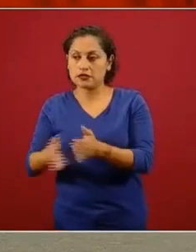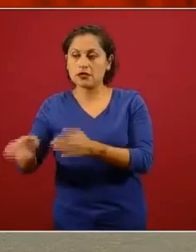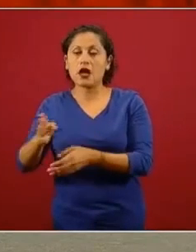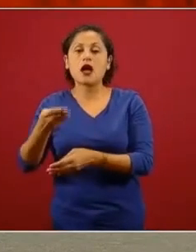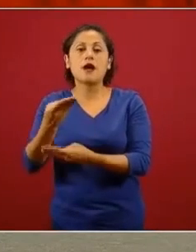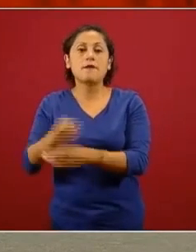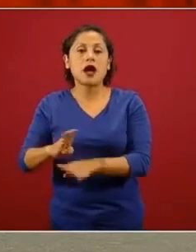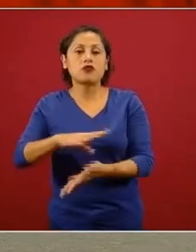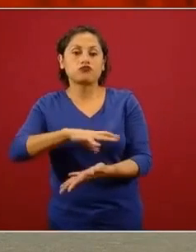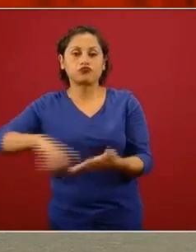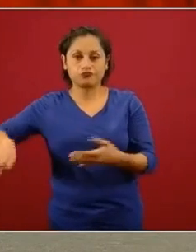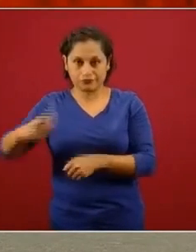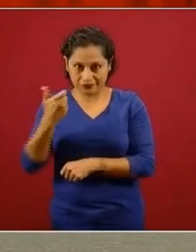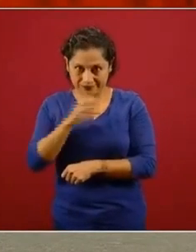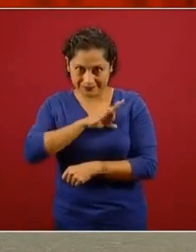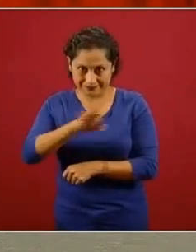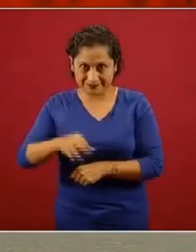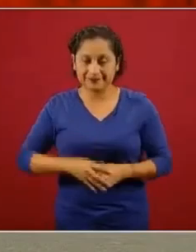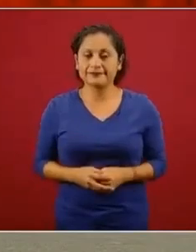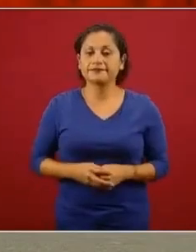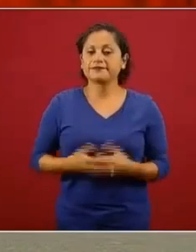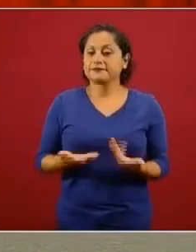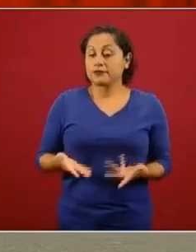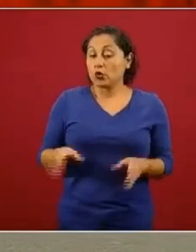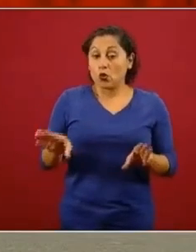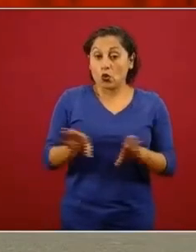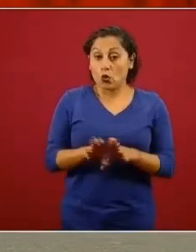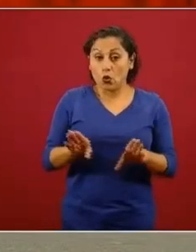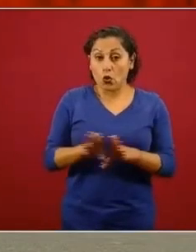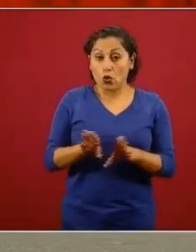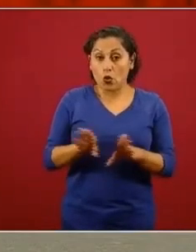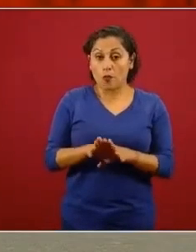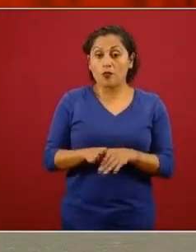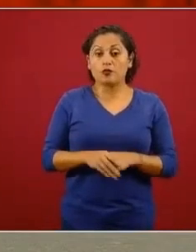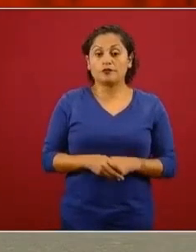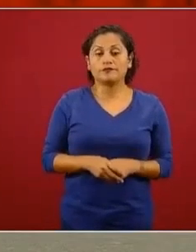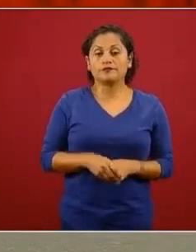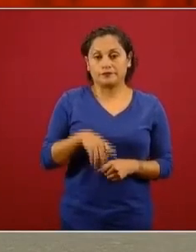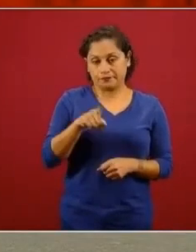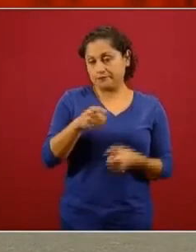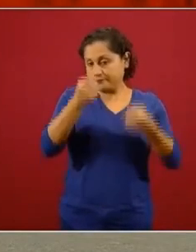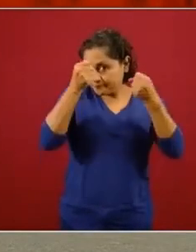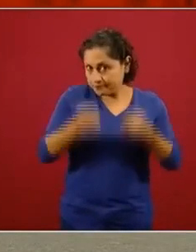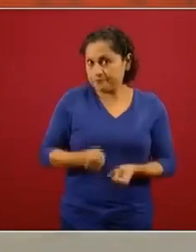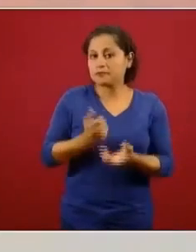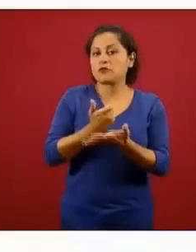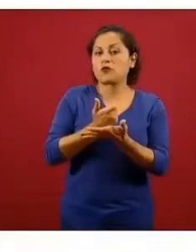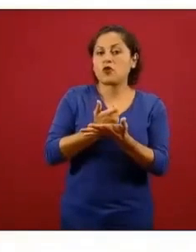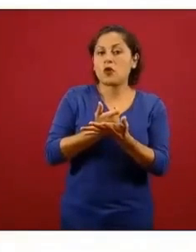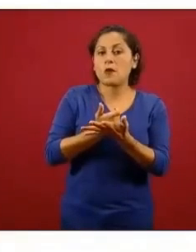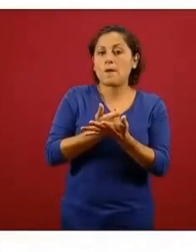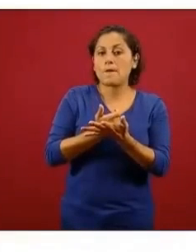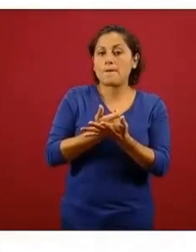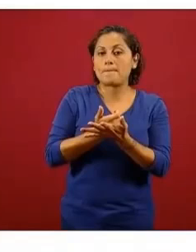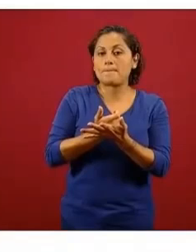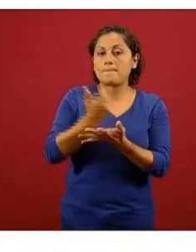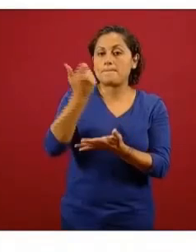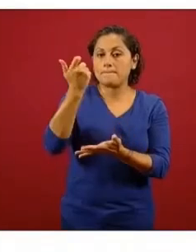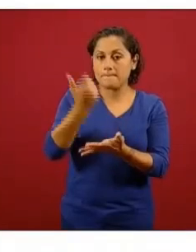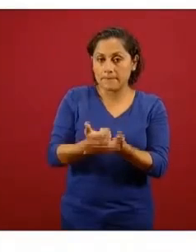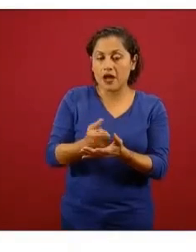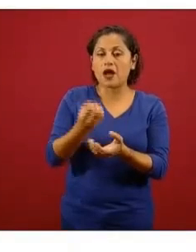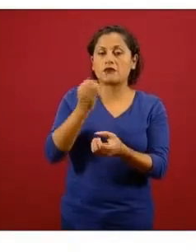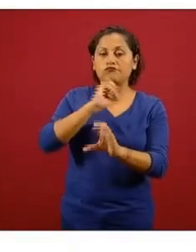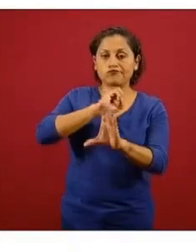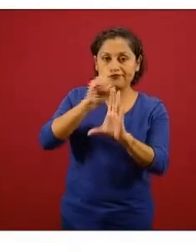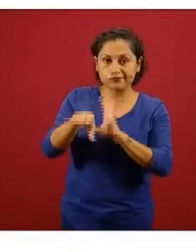¿Cómo pagar? Bueno, pues aquí comentábamos, asegurarse que se deposite mensualmente esta cantidad o asegurarse que haya saldo suficiente